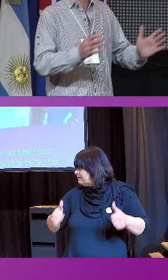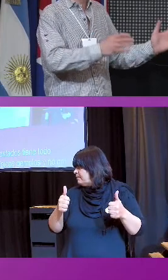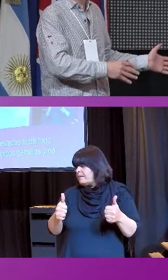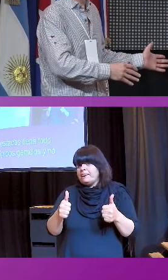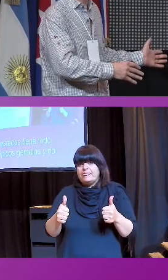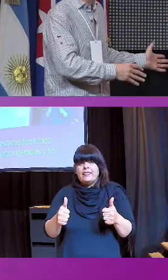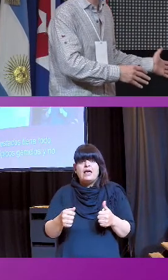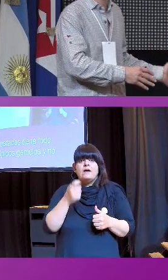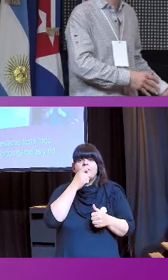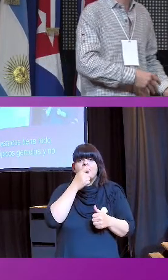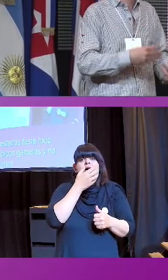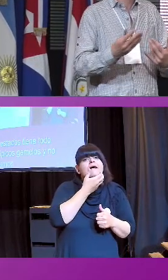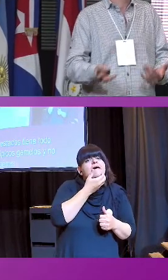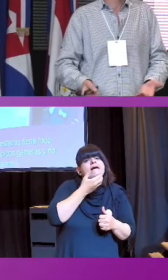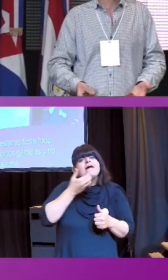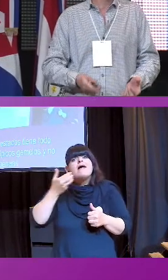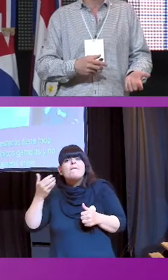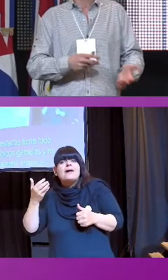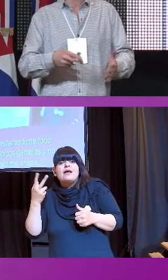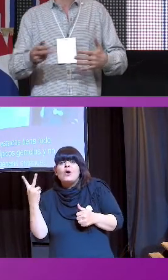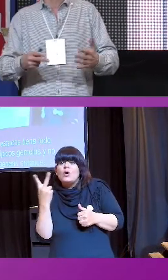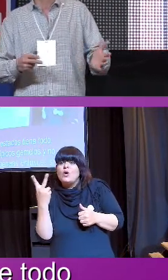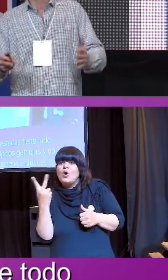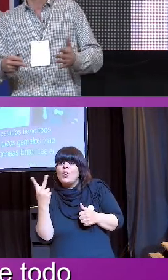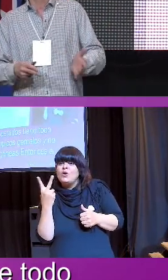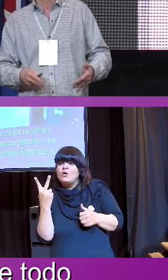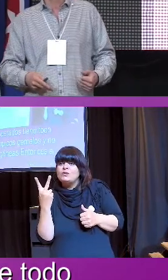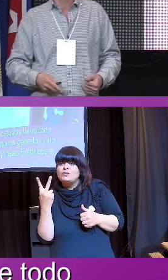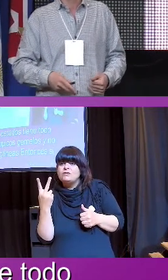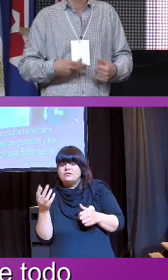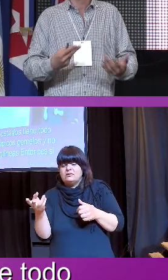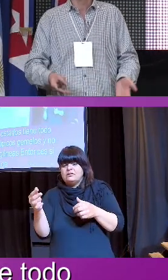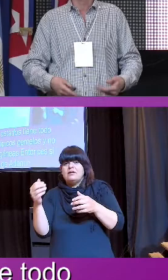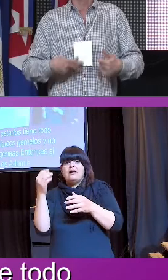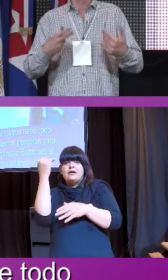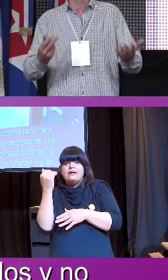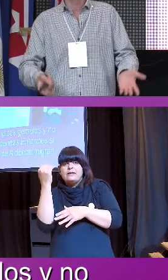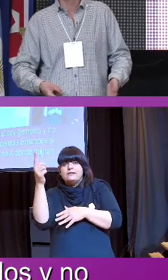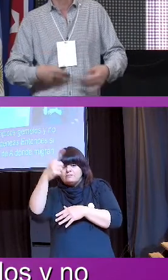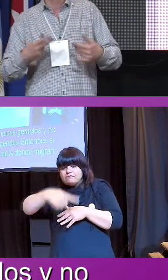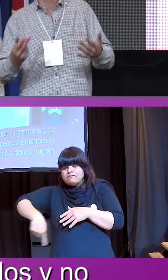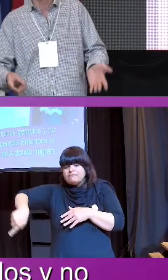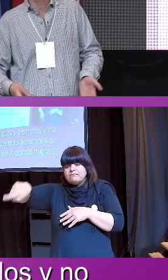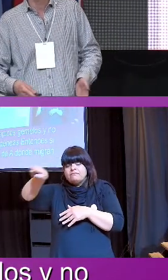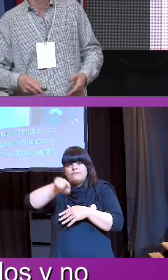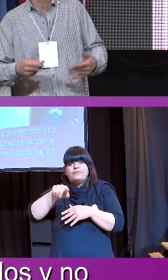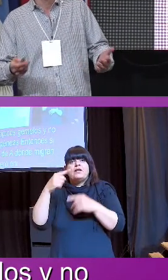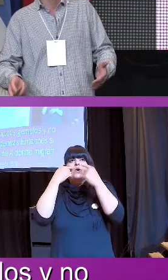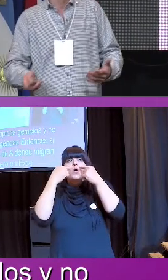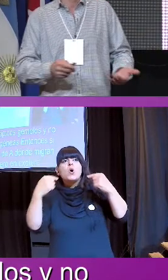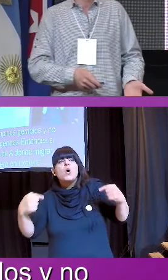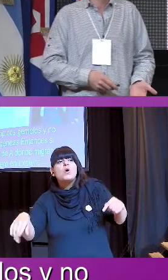gemelos. Los gemelos tienen los mismos genes. Entonces, si coinciden en todas estas variables de a dónde miran, cuánto tiempo miran, qué colores prefieren,